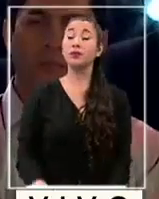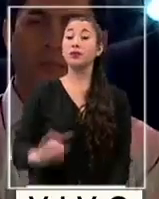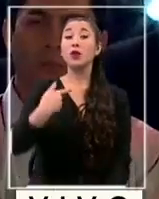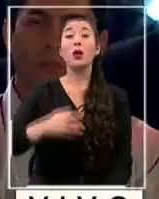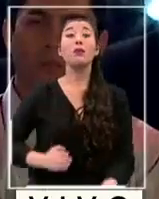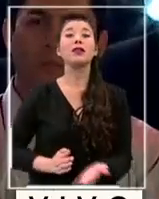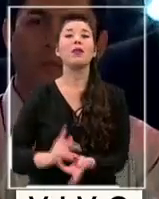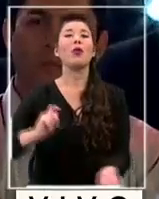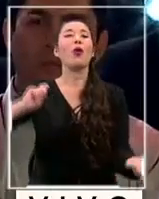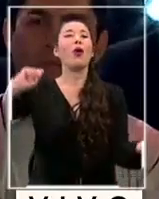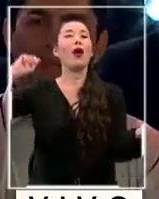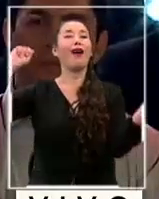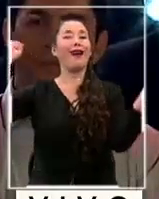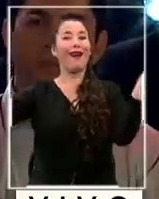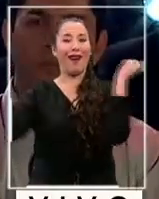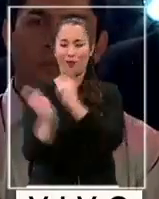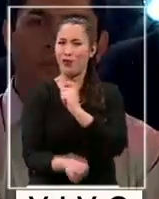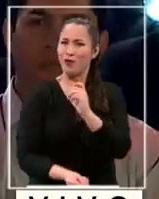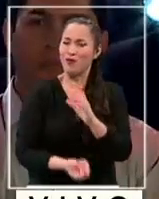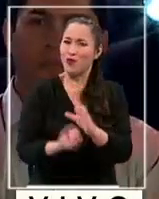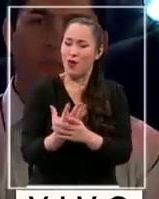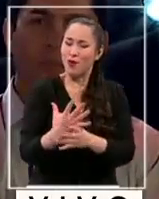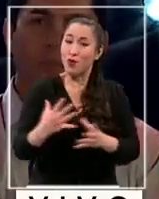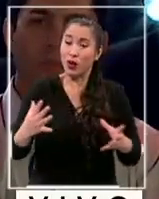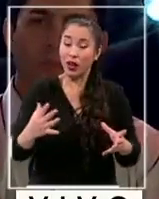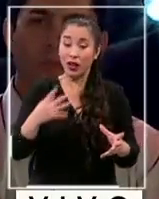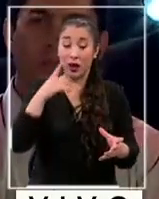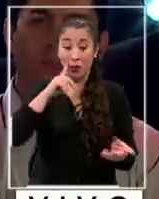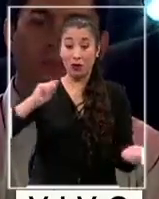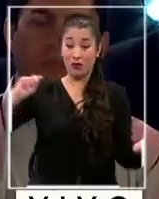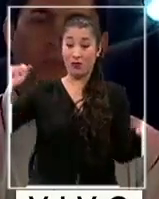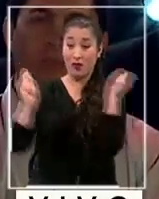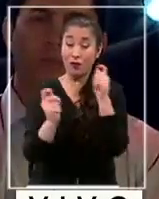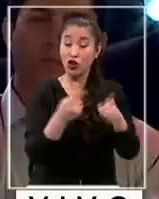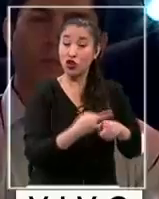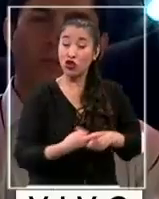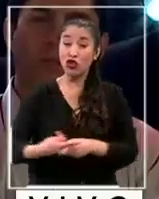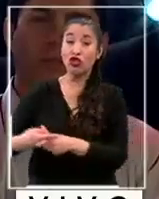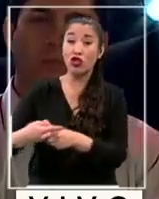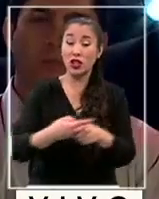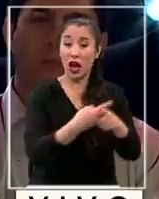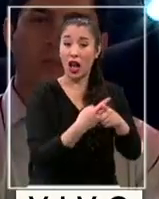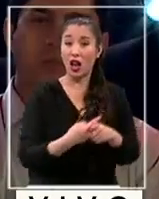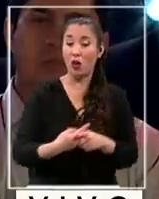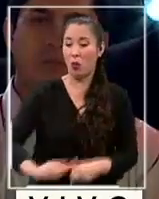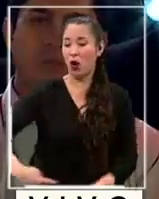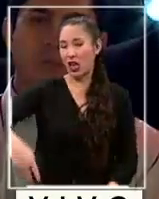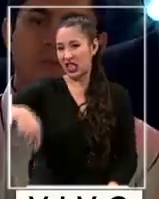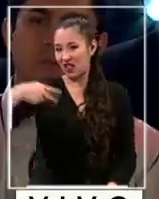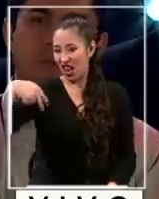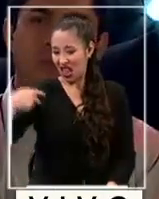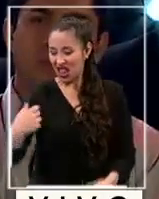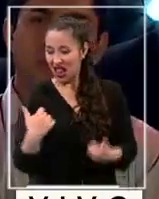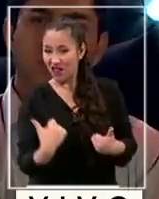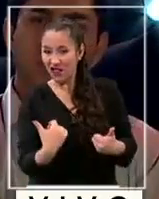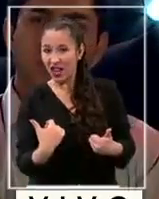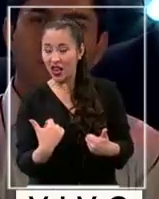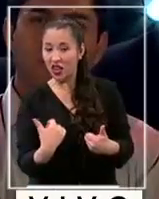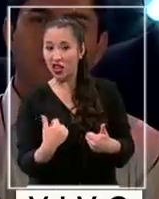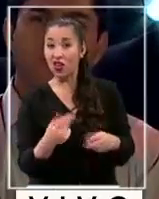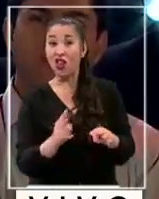grandes cambios, pero yo creo que ninguna transformación social se valida o se ejecuta sin